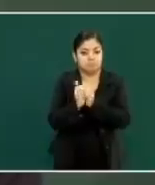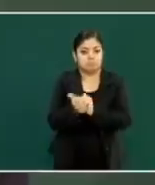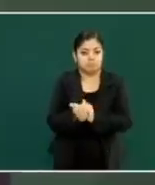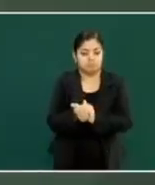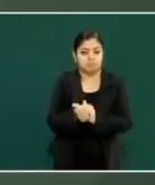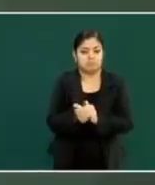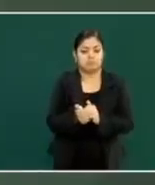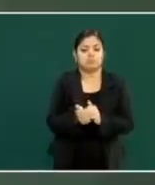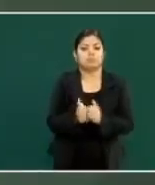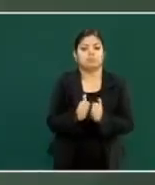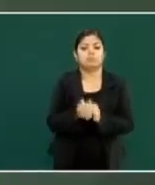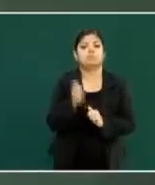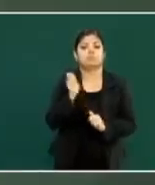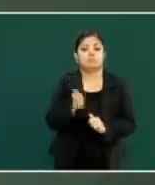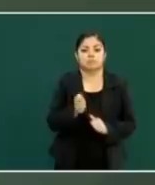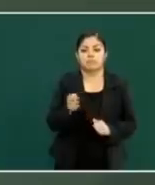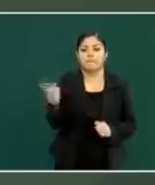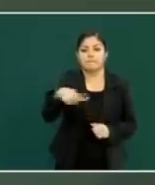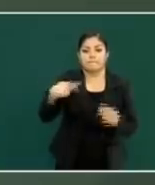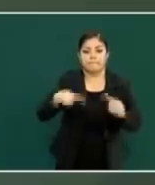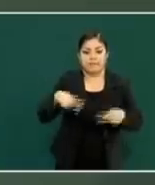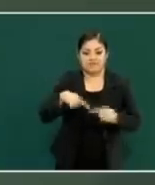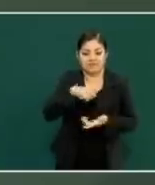confianza del consumidor